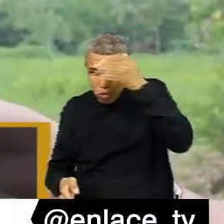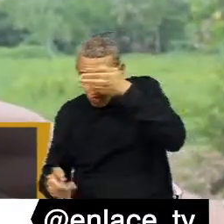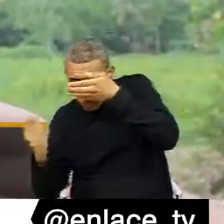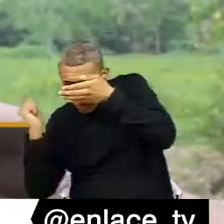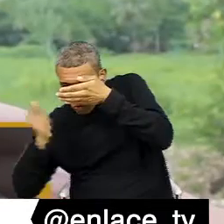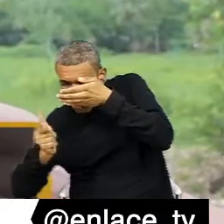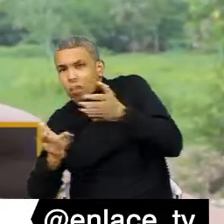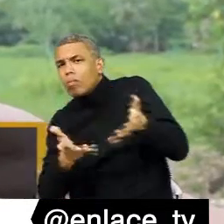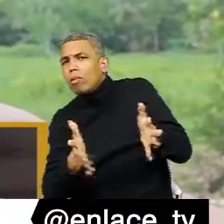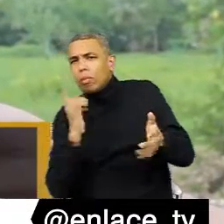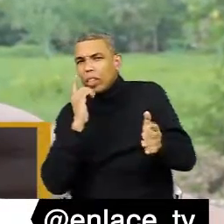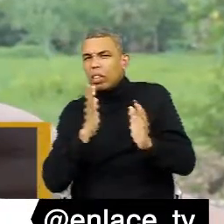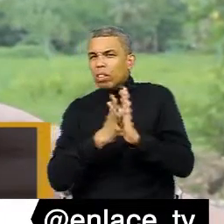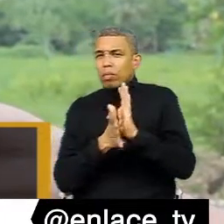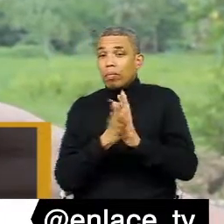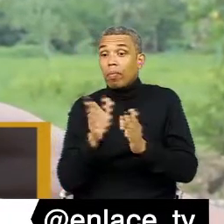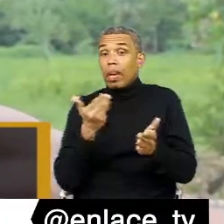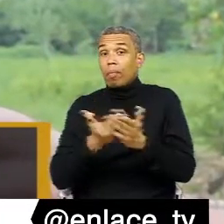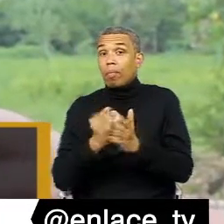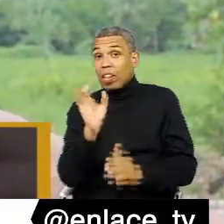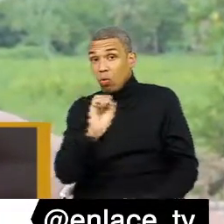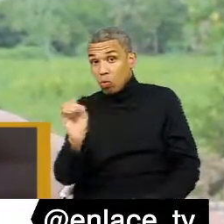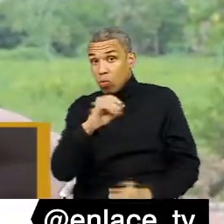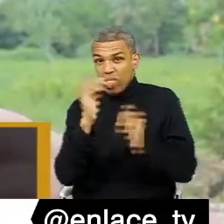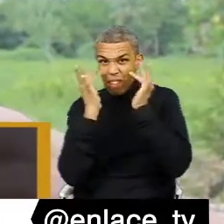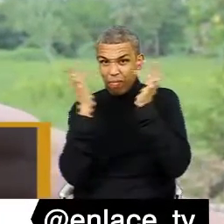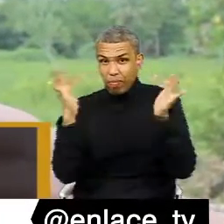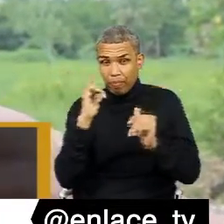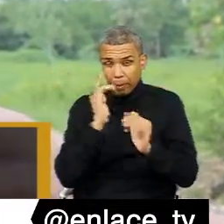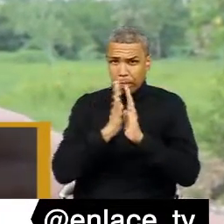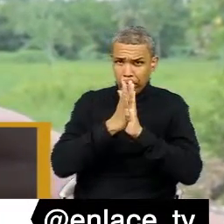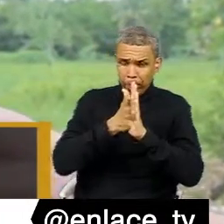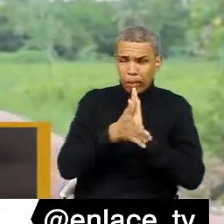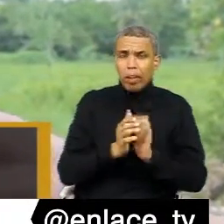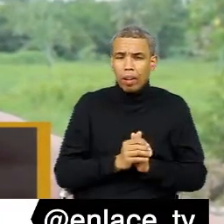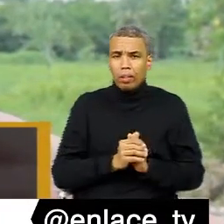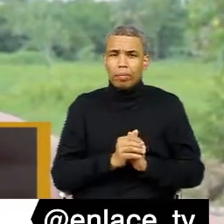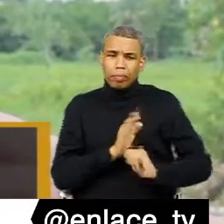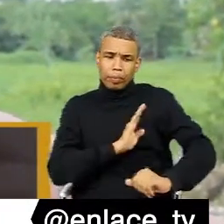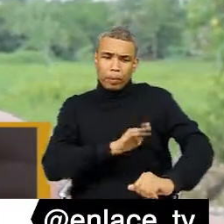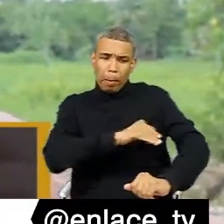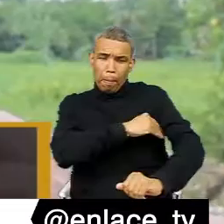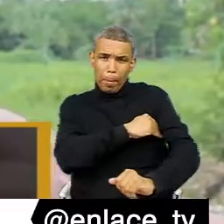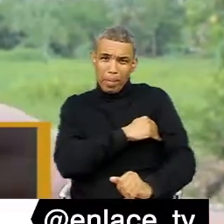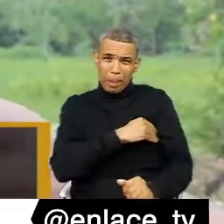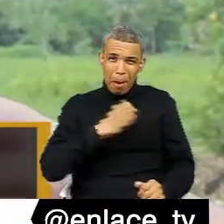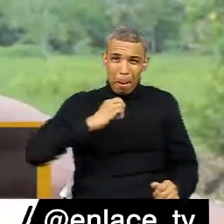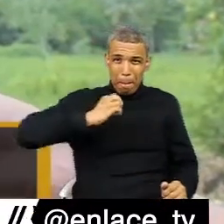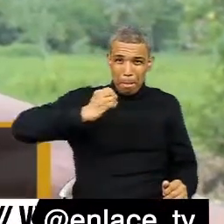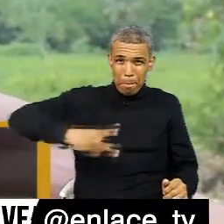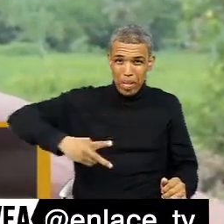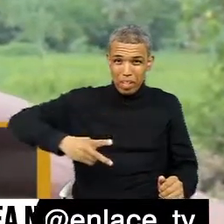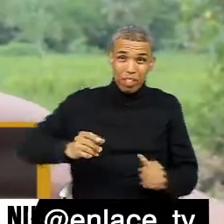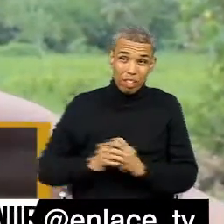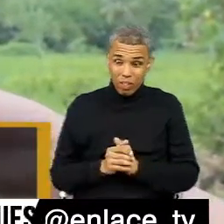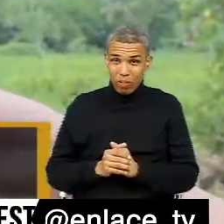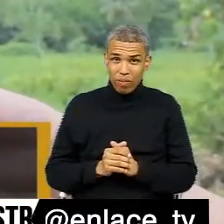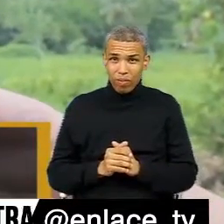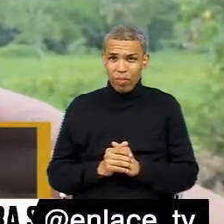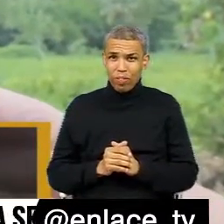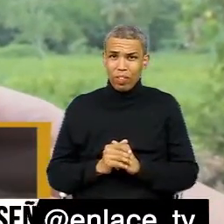tenía problemas de actualización del proyecto y logramos con el viceministerio de Aguas lograr precisamente la reanudación. Es